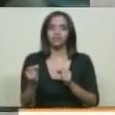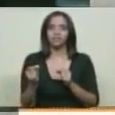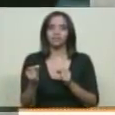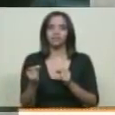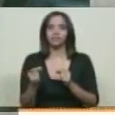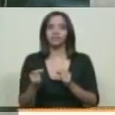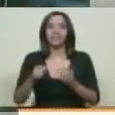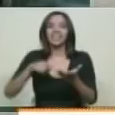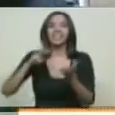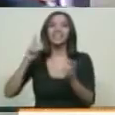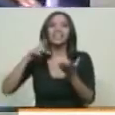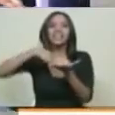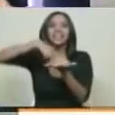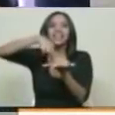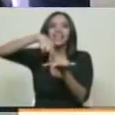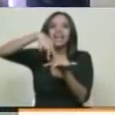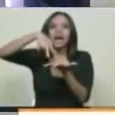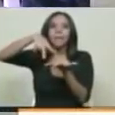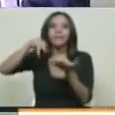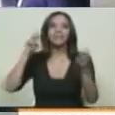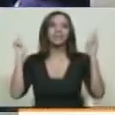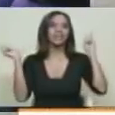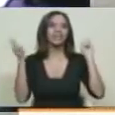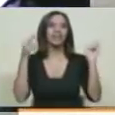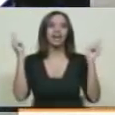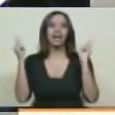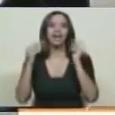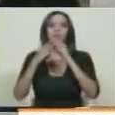y caminar por todas partes,